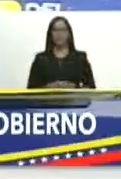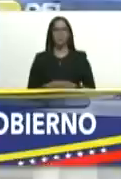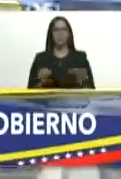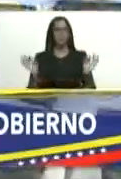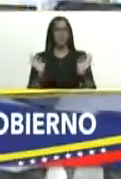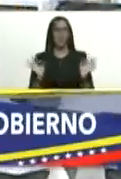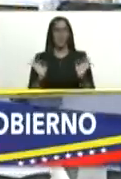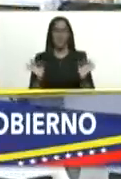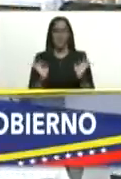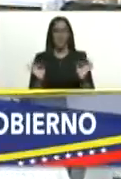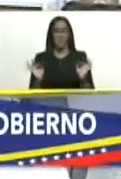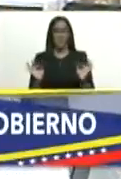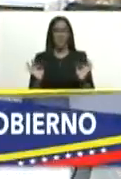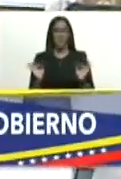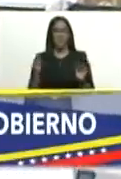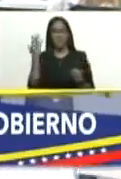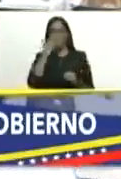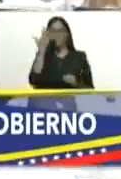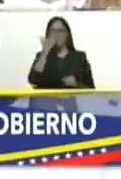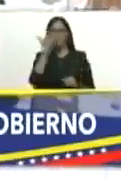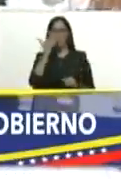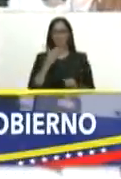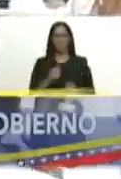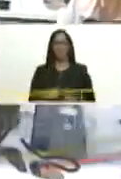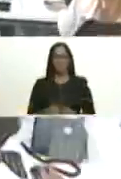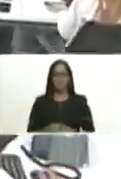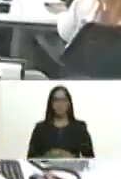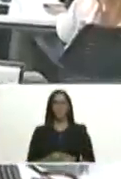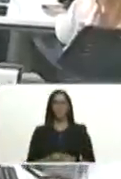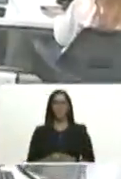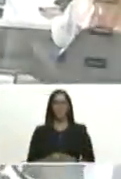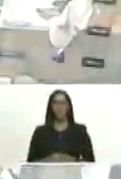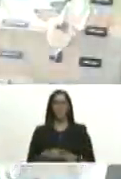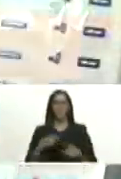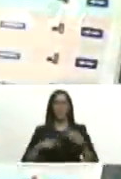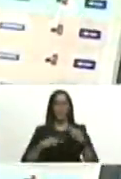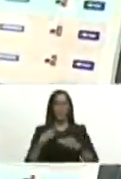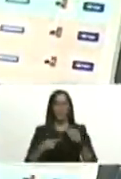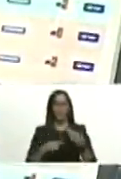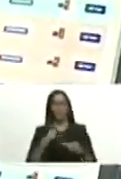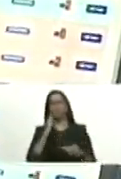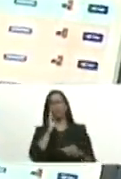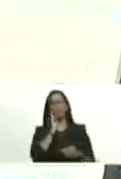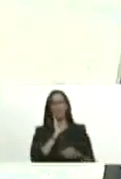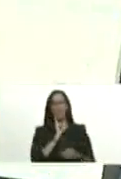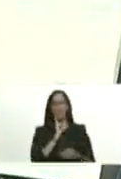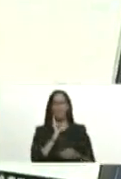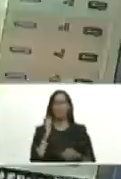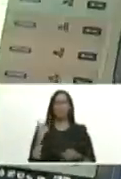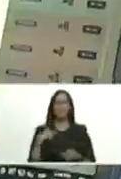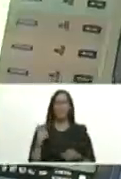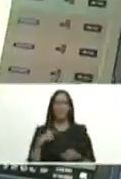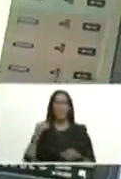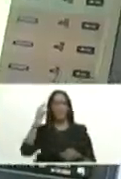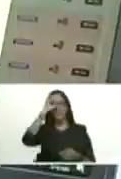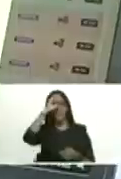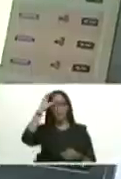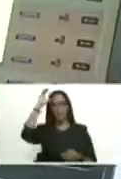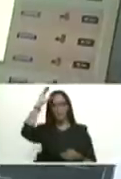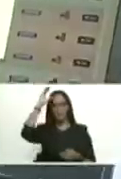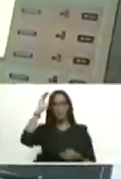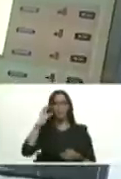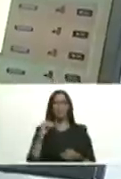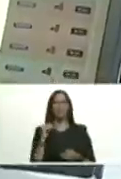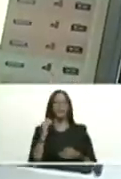nadie se confunda. La revolución bolivariana tiene capacidad